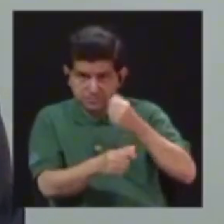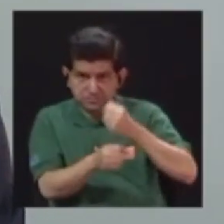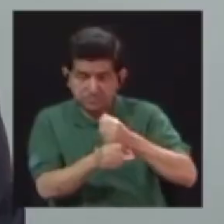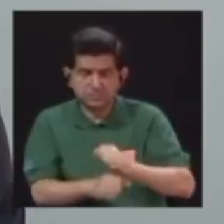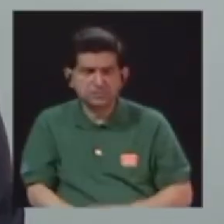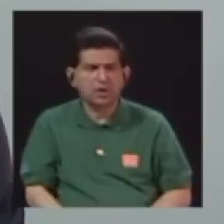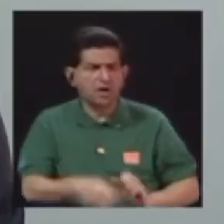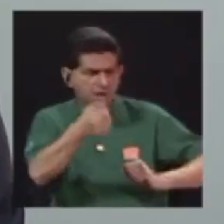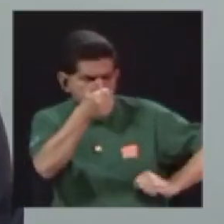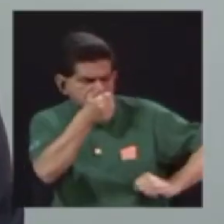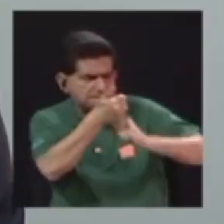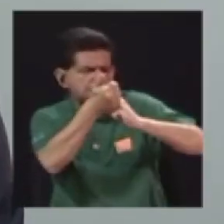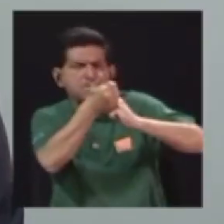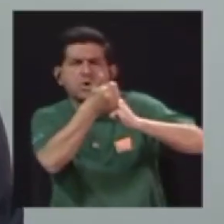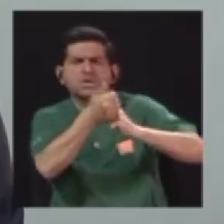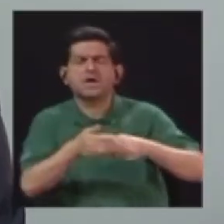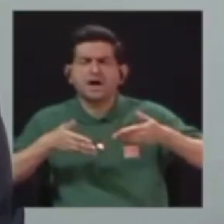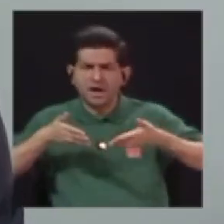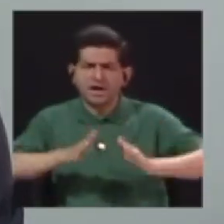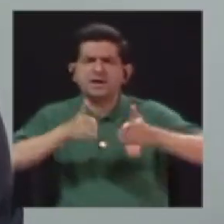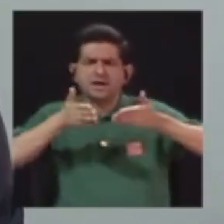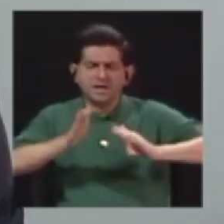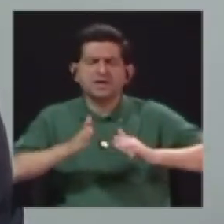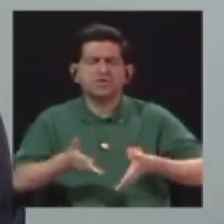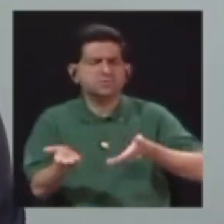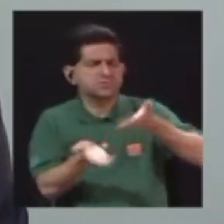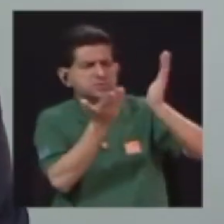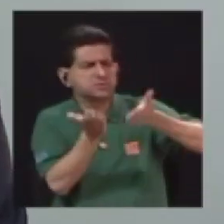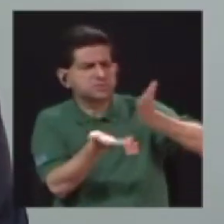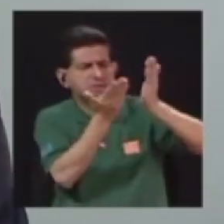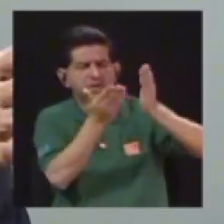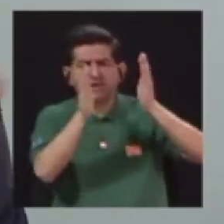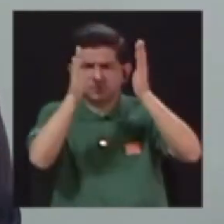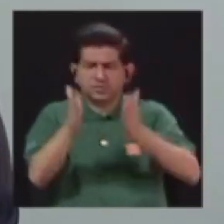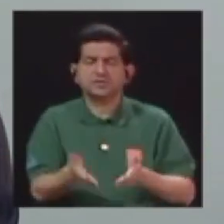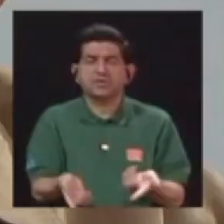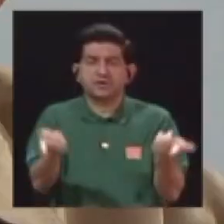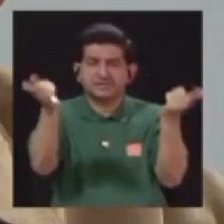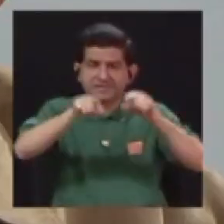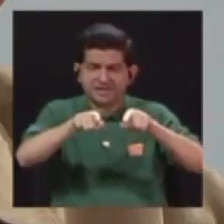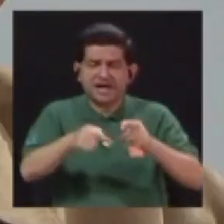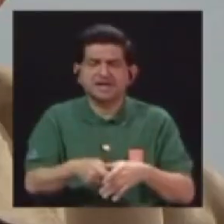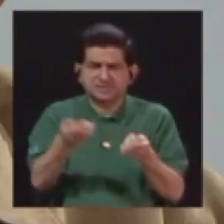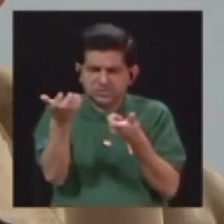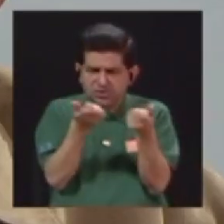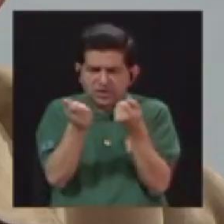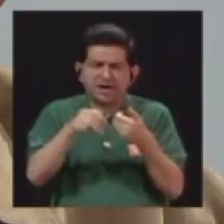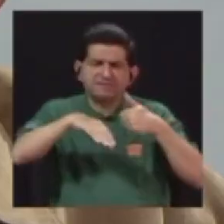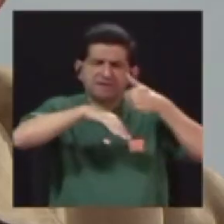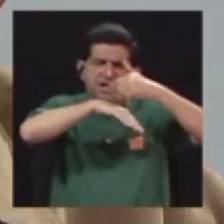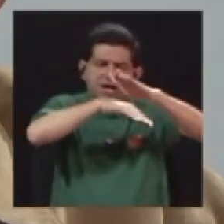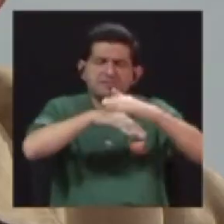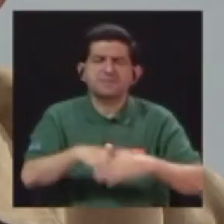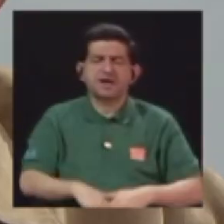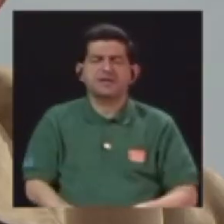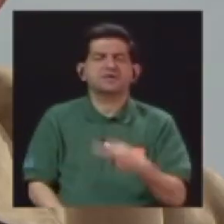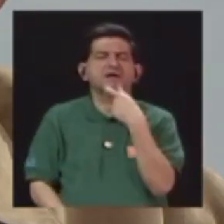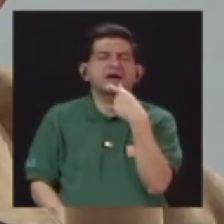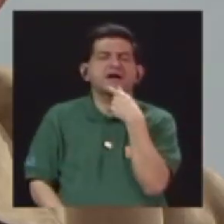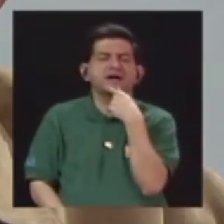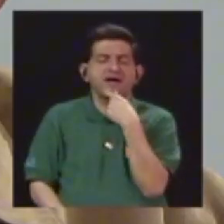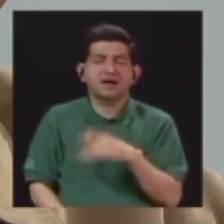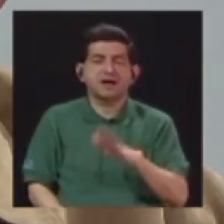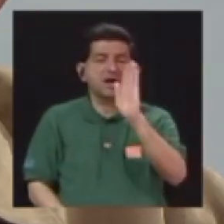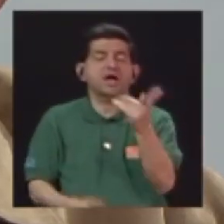le apoyaba a que los hijos de los exportadores, en el caso del café entiendo que se iban a Inglaterra, en el